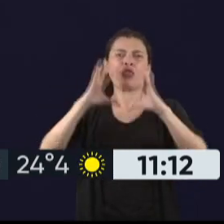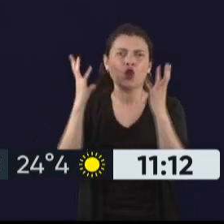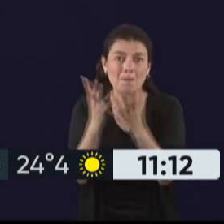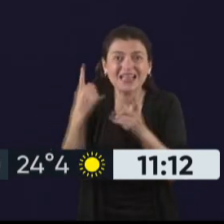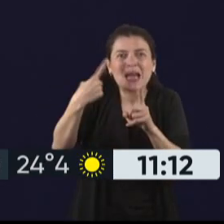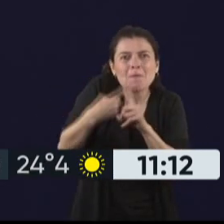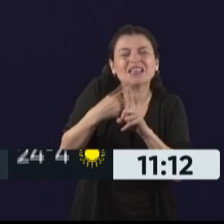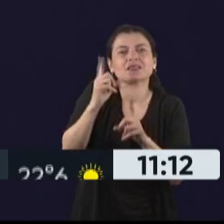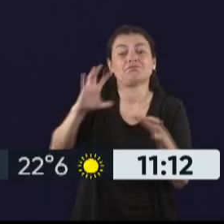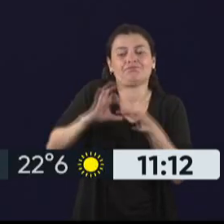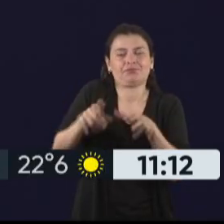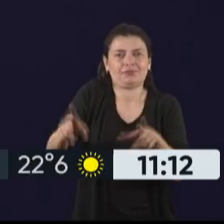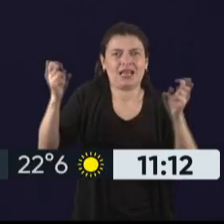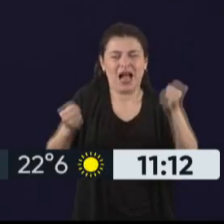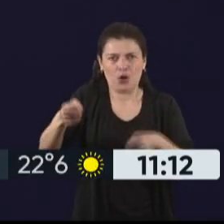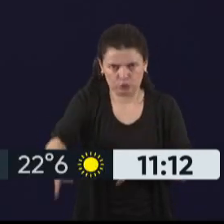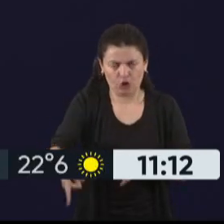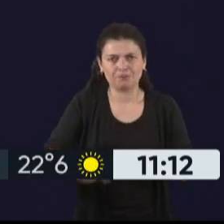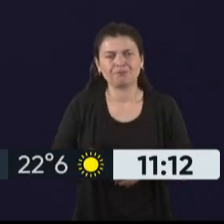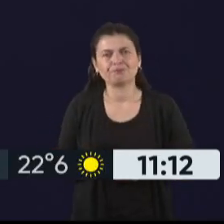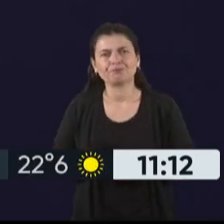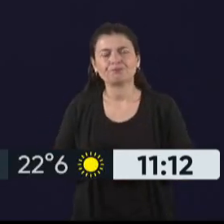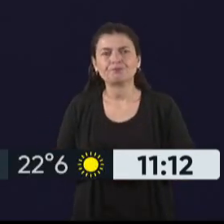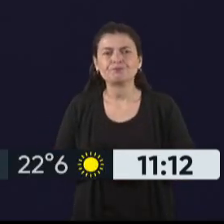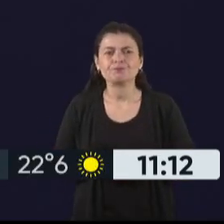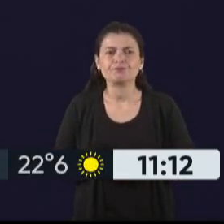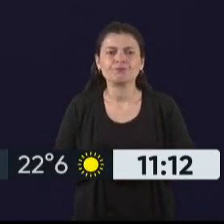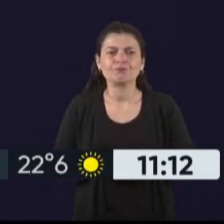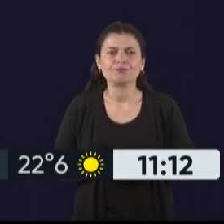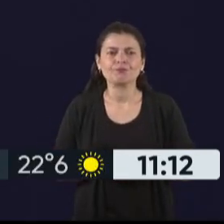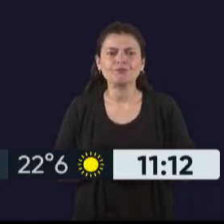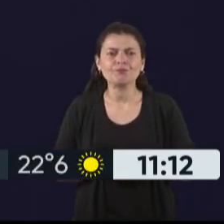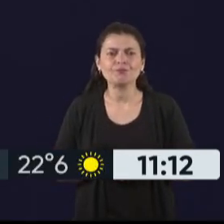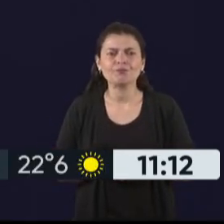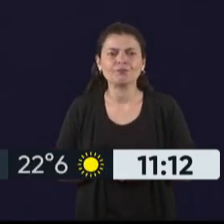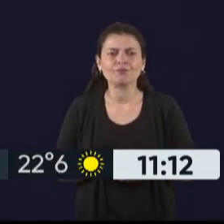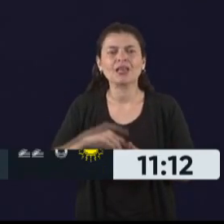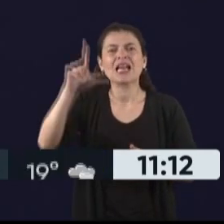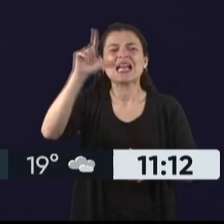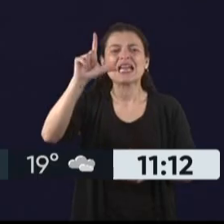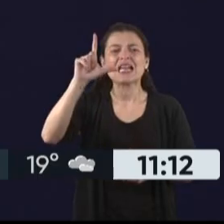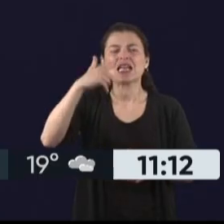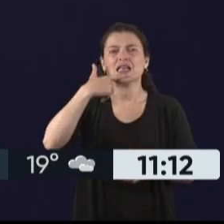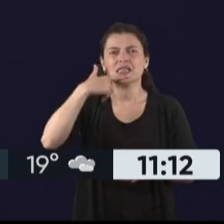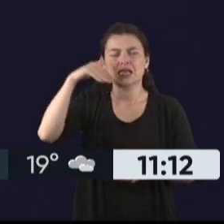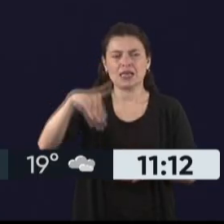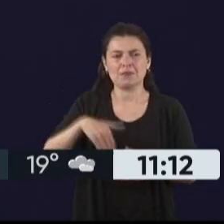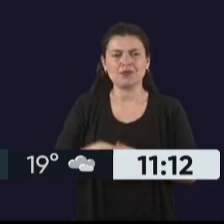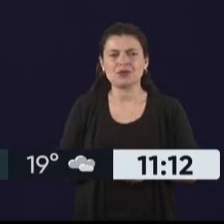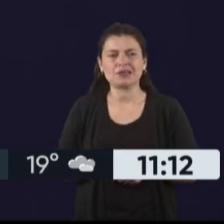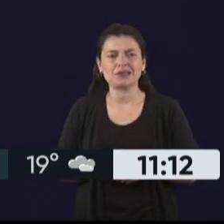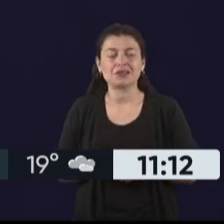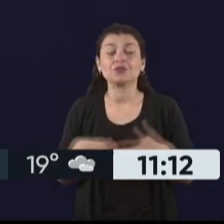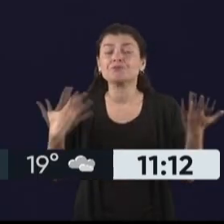medida, que se suma a la ya simplificada licencia de configuración de modelo, la LCM, otro documento